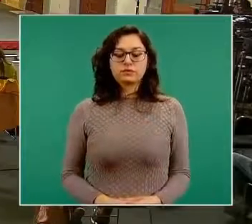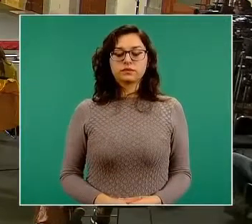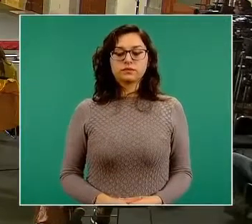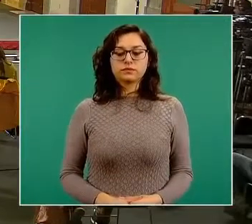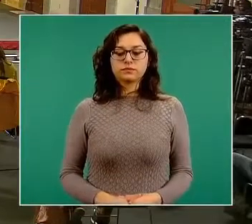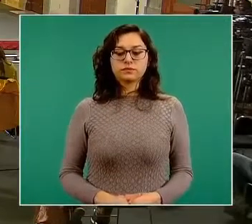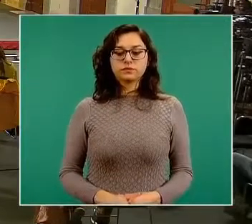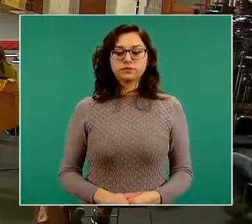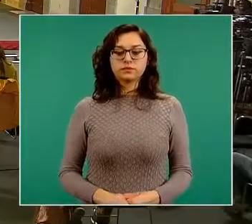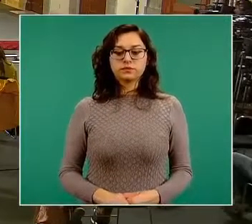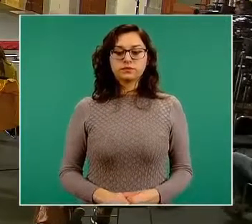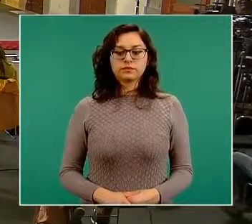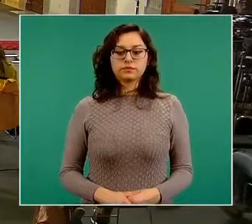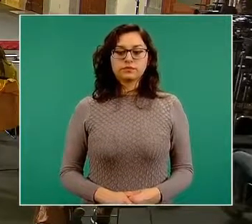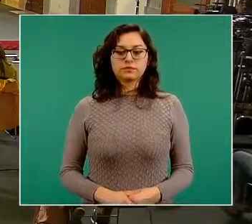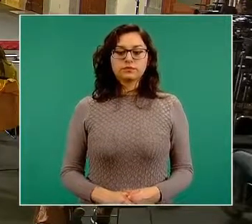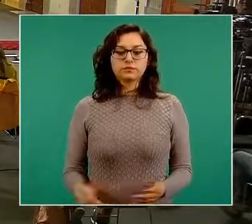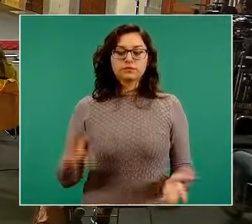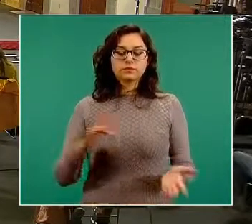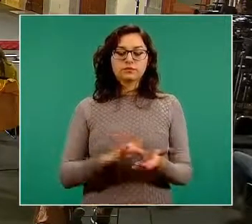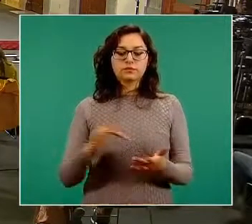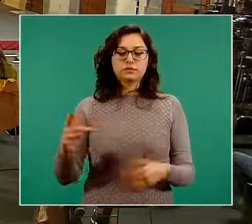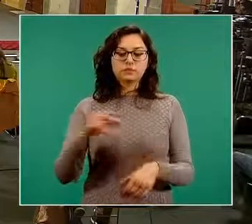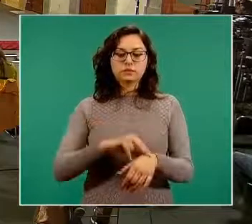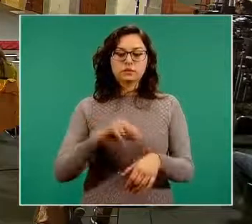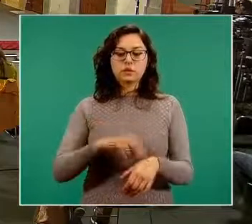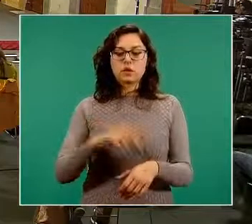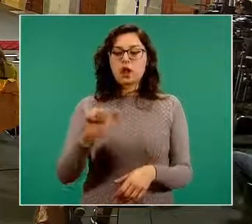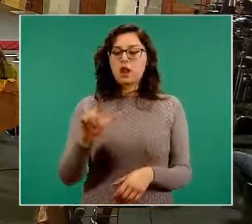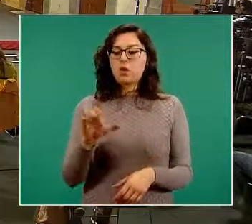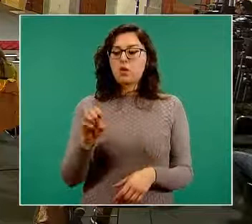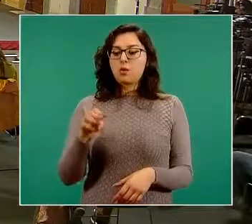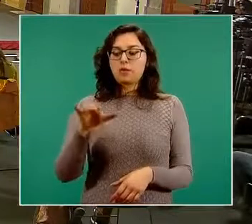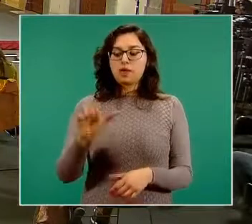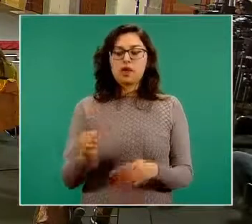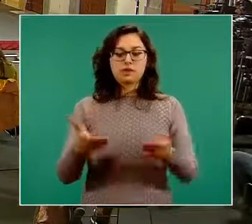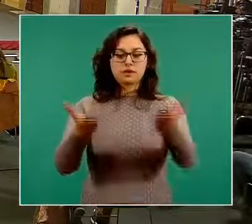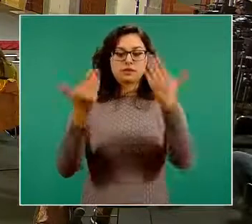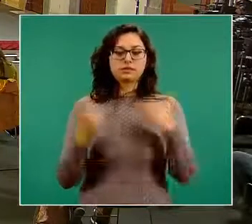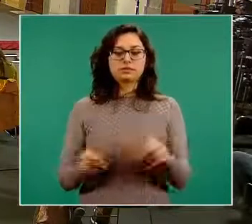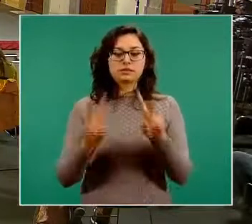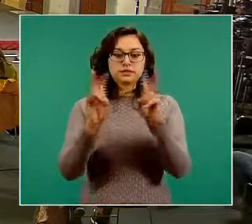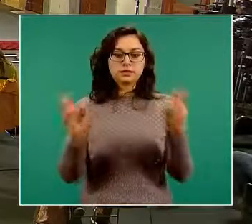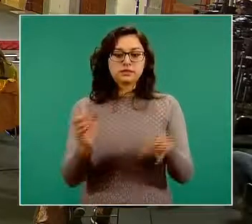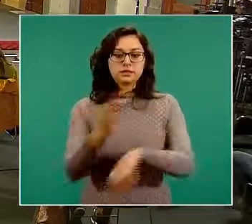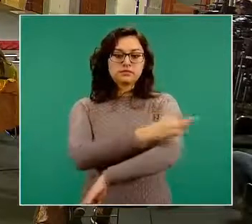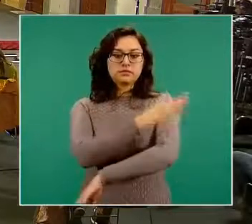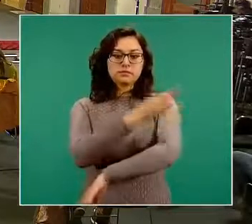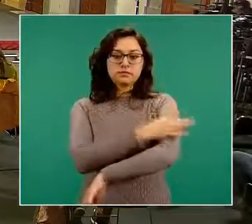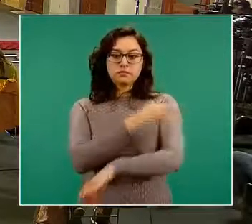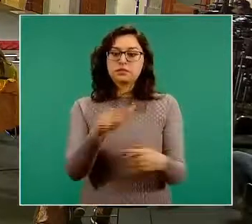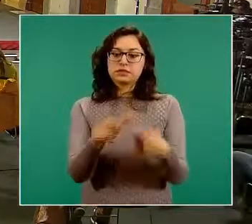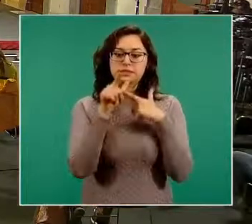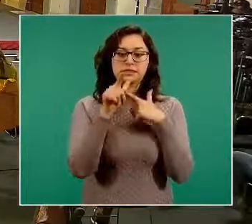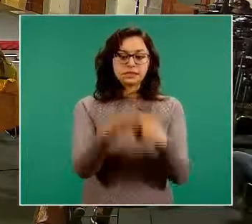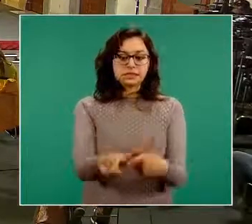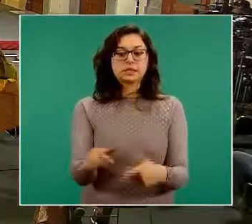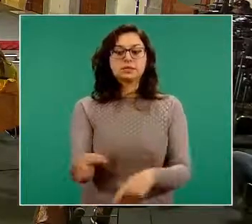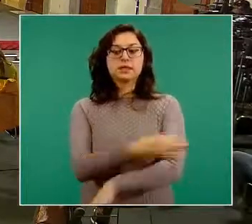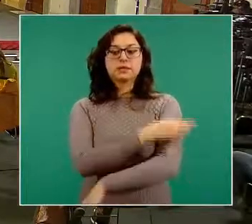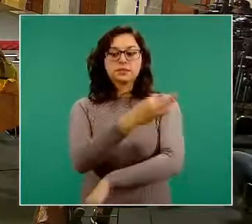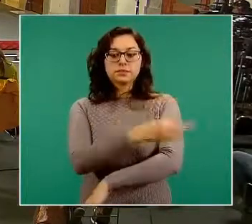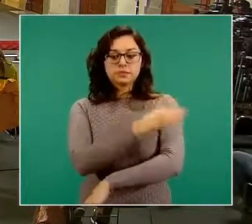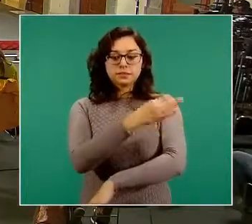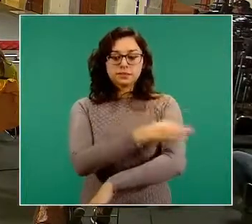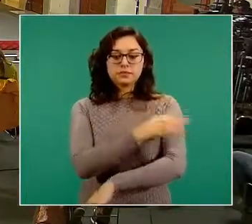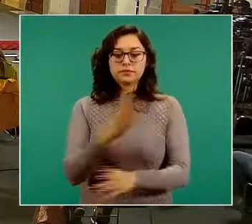Gracias, doctora Lomía. Vámonos con la vacuna. Seguimos vacunando, seguimos en esta